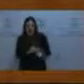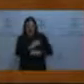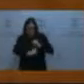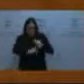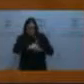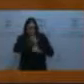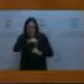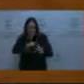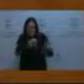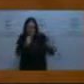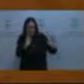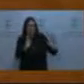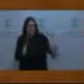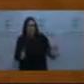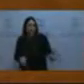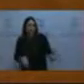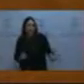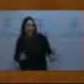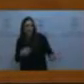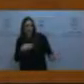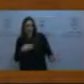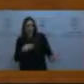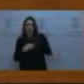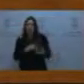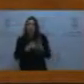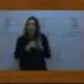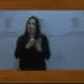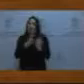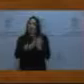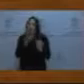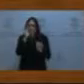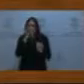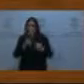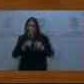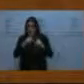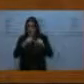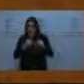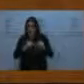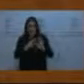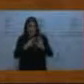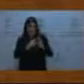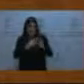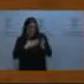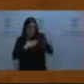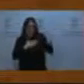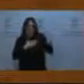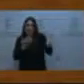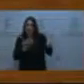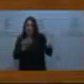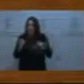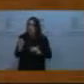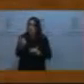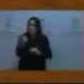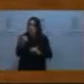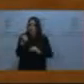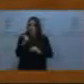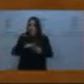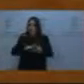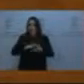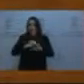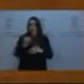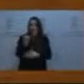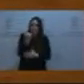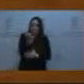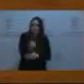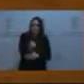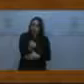legislatura. De acuerdo con el Plan Integral de la Infancia del Principado de Asturias, su plan debería ser aprobada para reforzar la legislación en el ámbito de